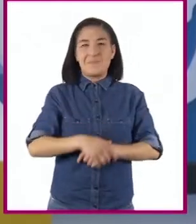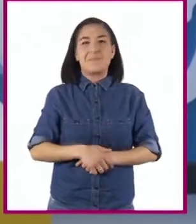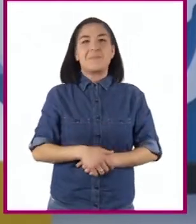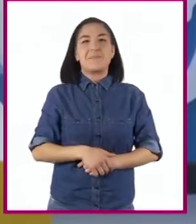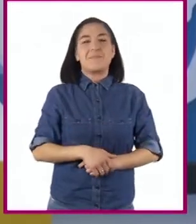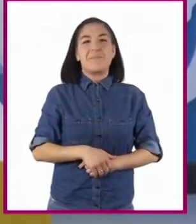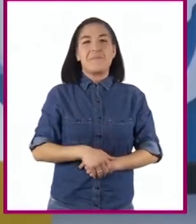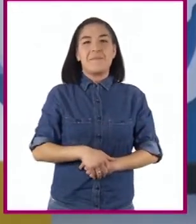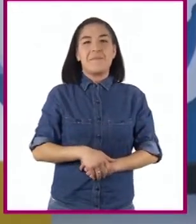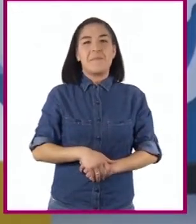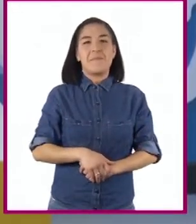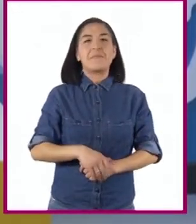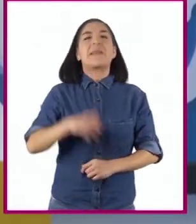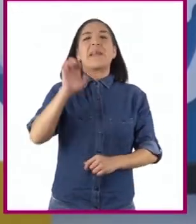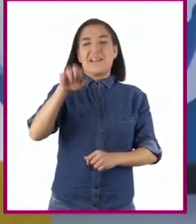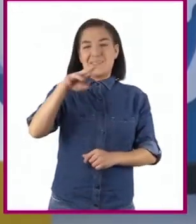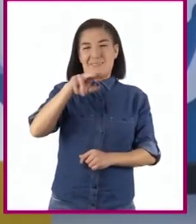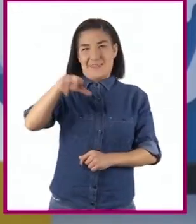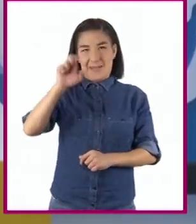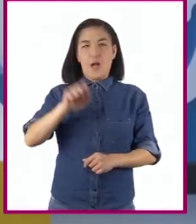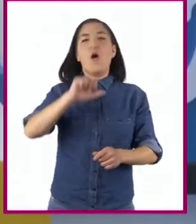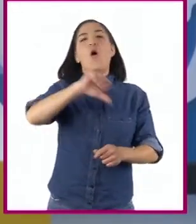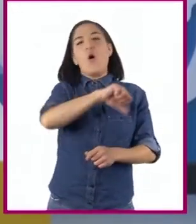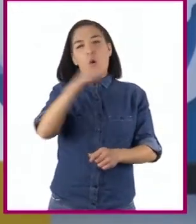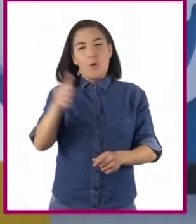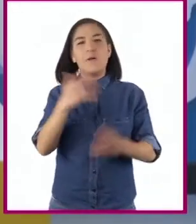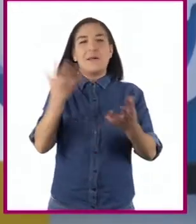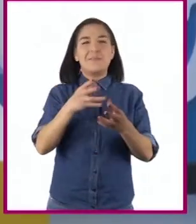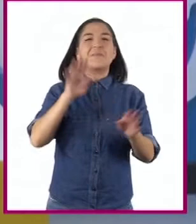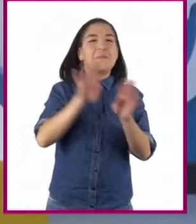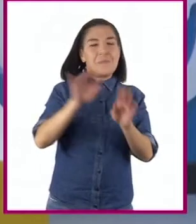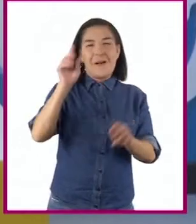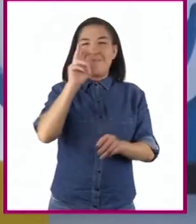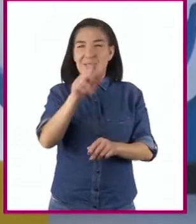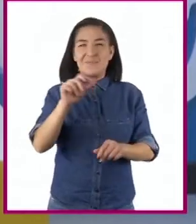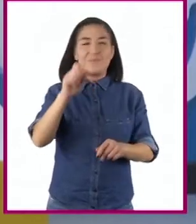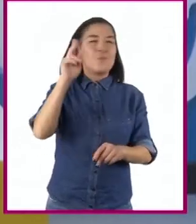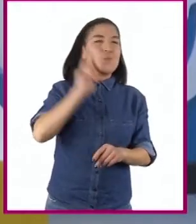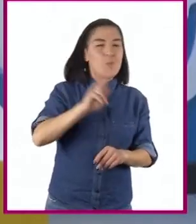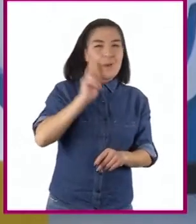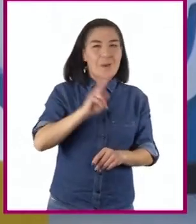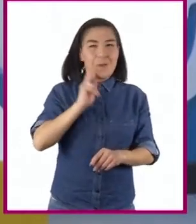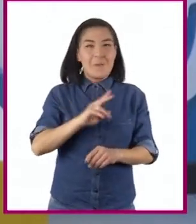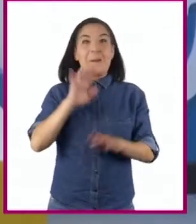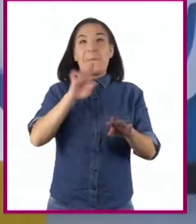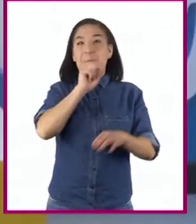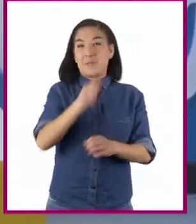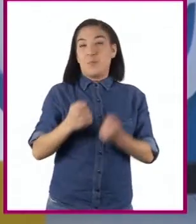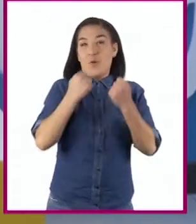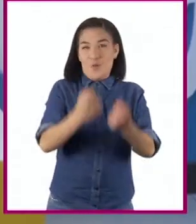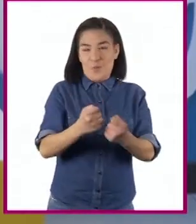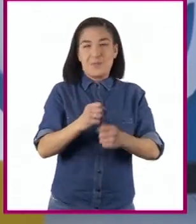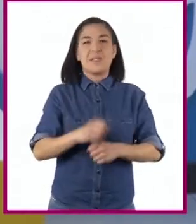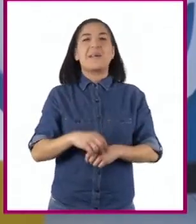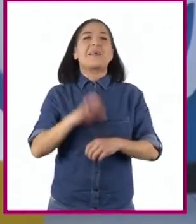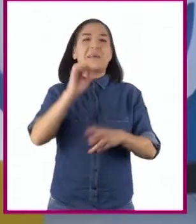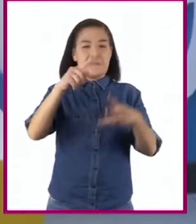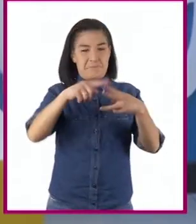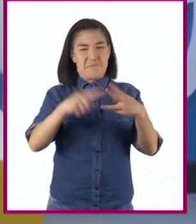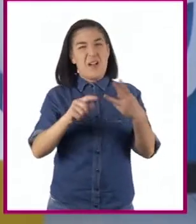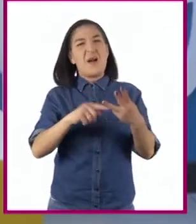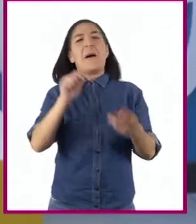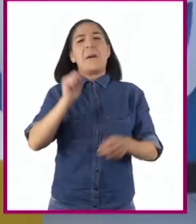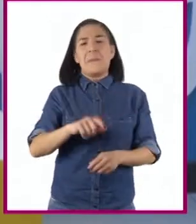Enrique, vamos a hacer otro experimento en donde observamos varias fuerzas, no solo tres. Suena muy